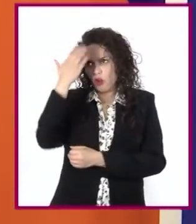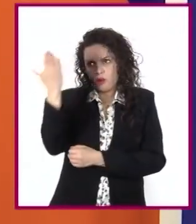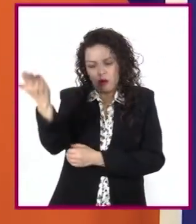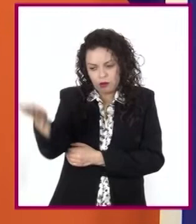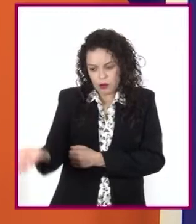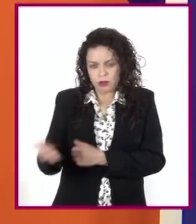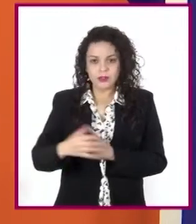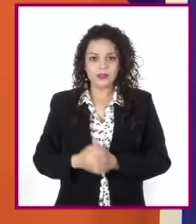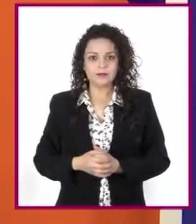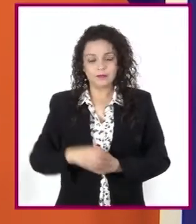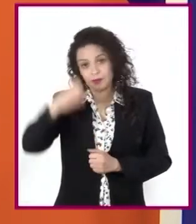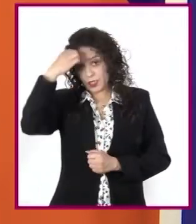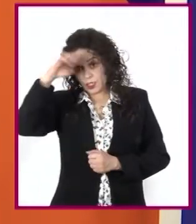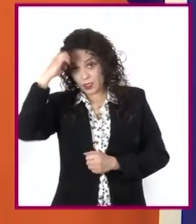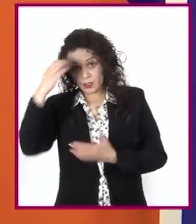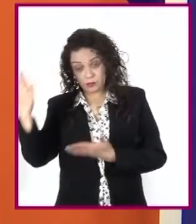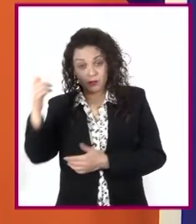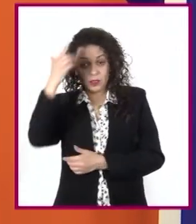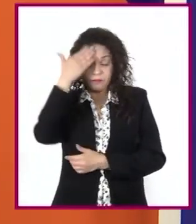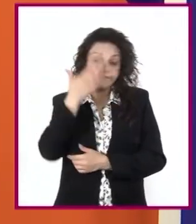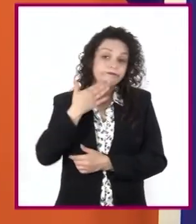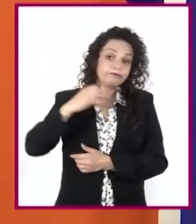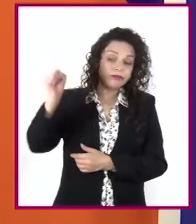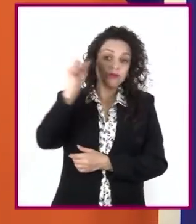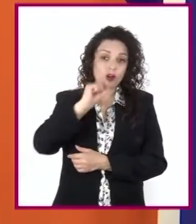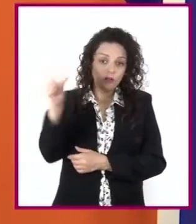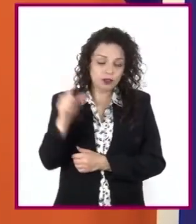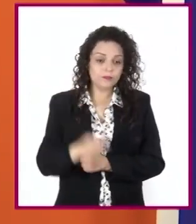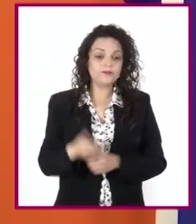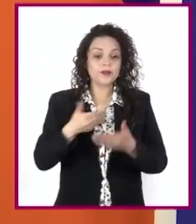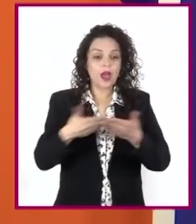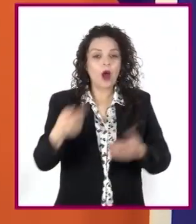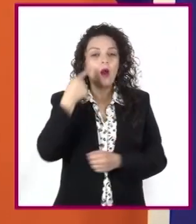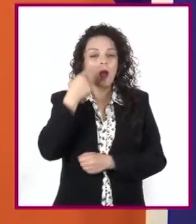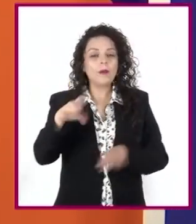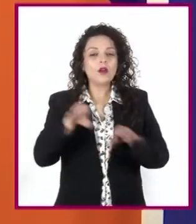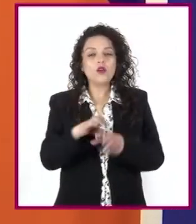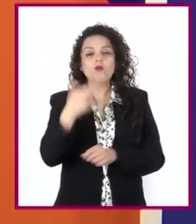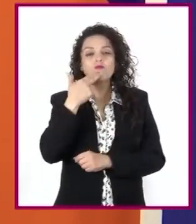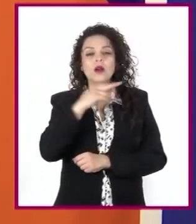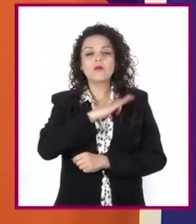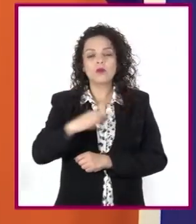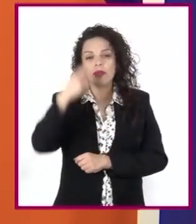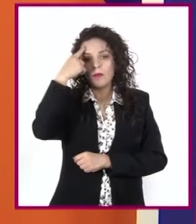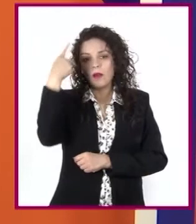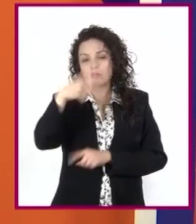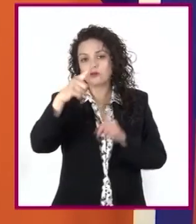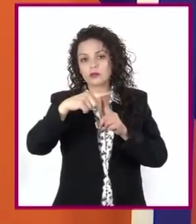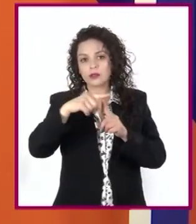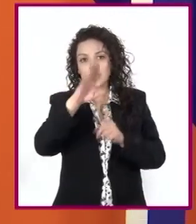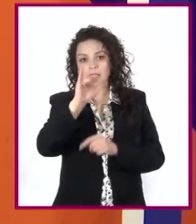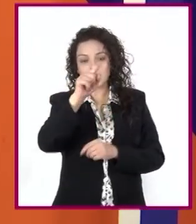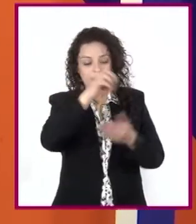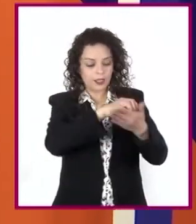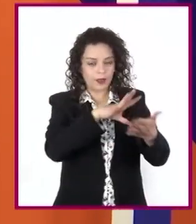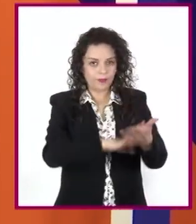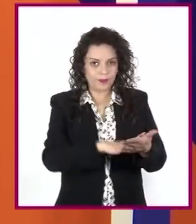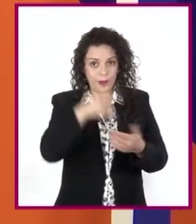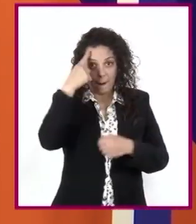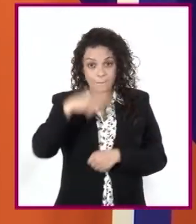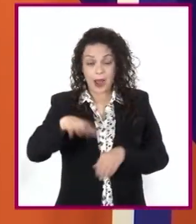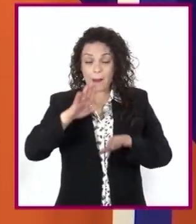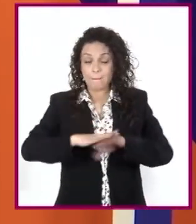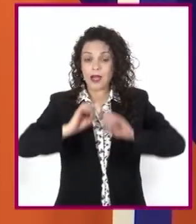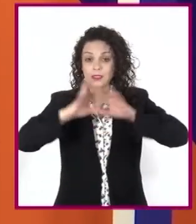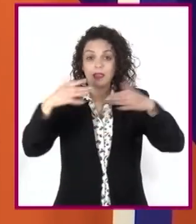Conozcamos cuáles son los tipos de citas que pueden utilizar para su trabajo. Para que la información les quede más clara, veamos